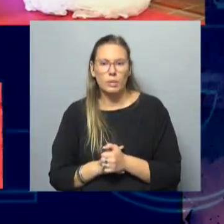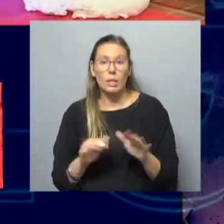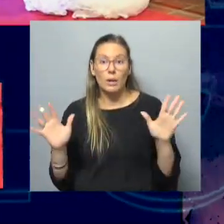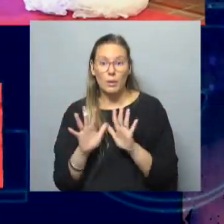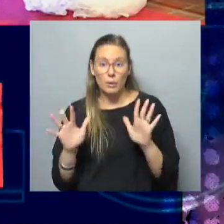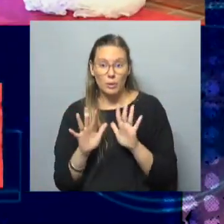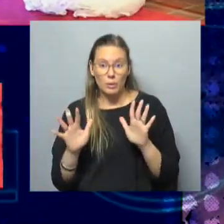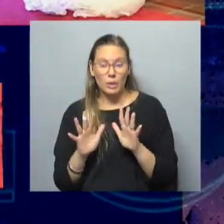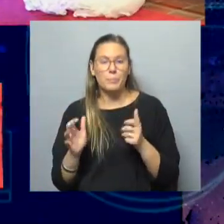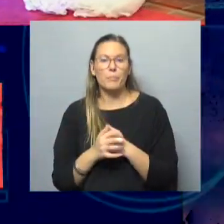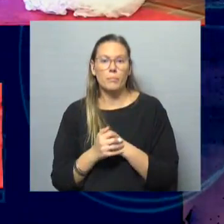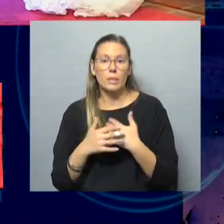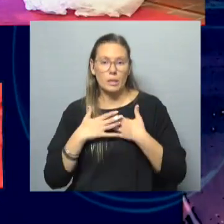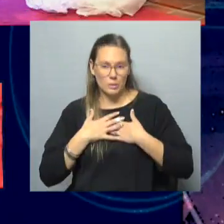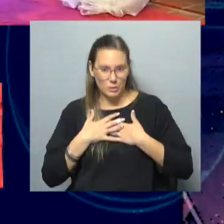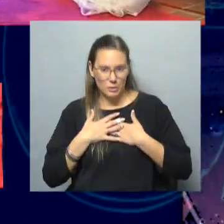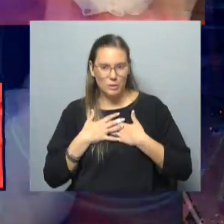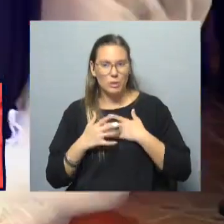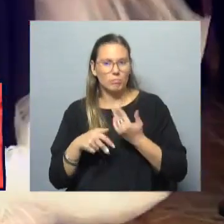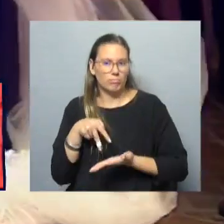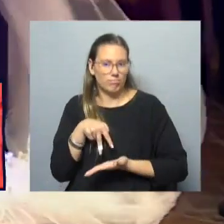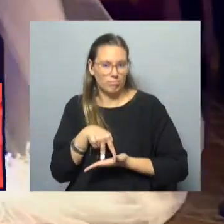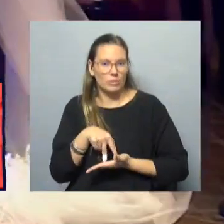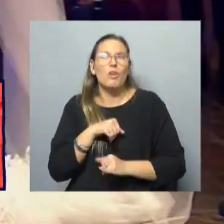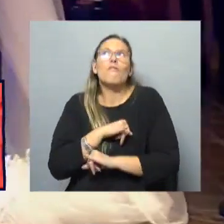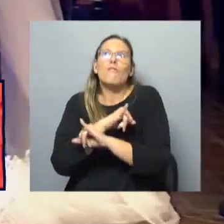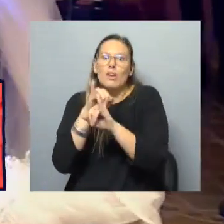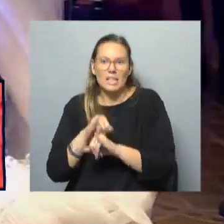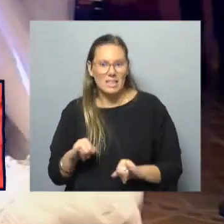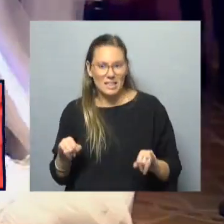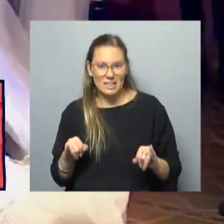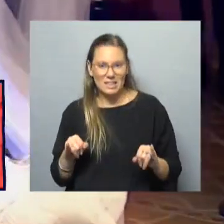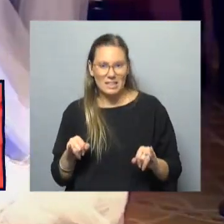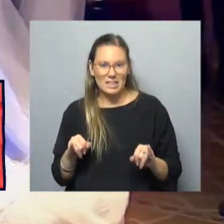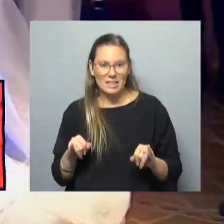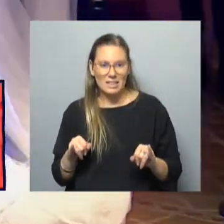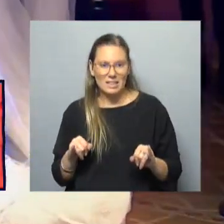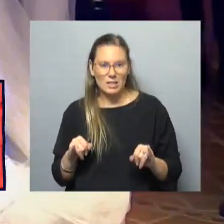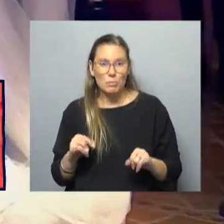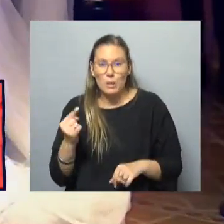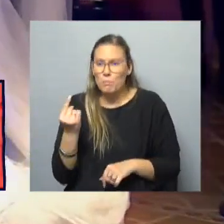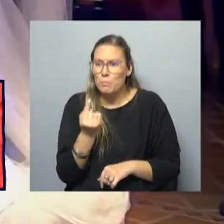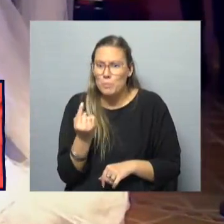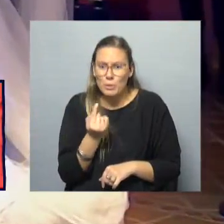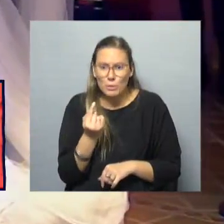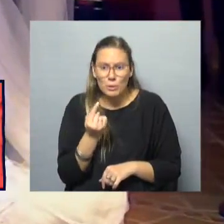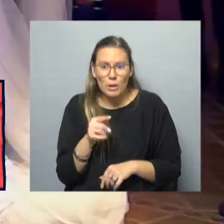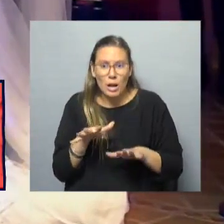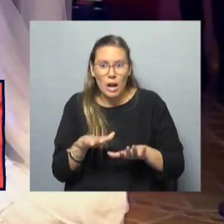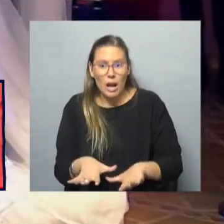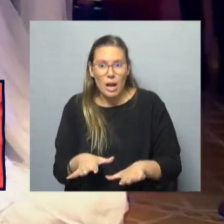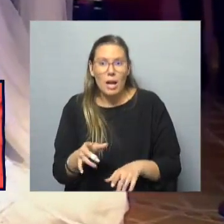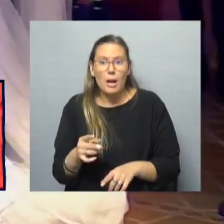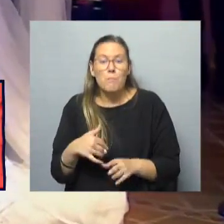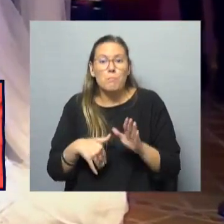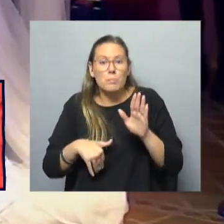Hola, hola. Bueno, yo sigo acá. Estoy feliz porque en cada minuto que paso en este lugar, cada